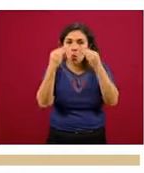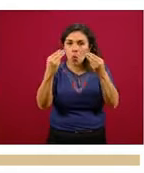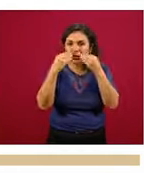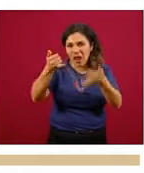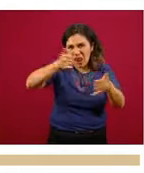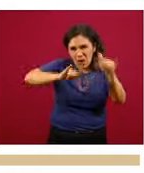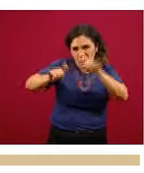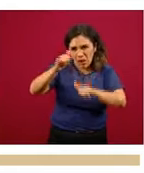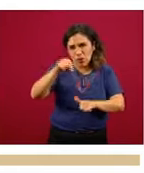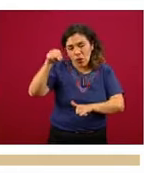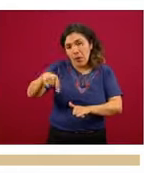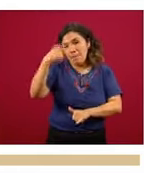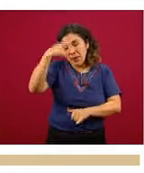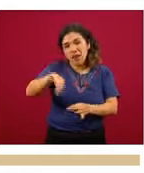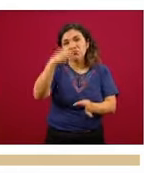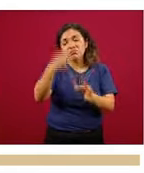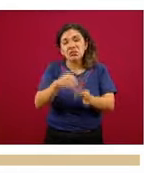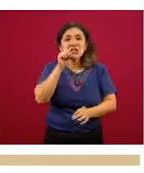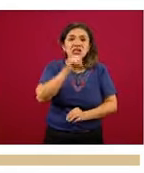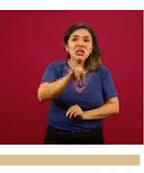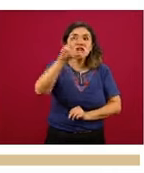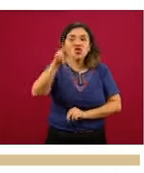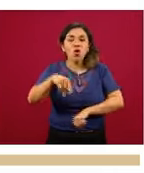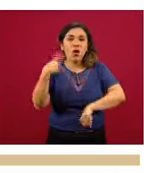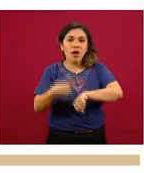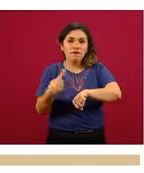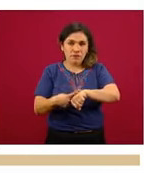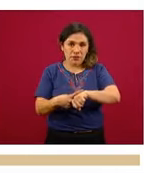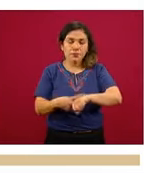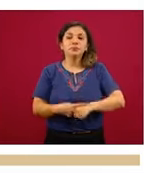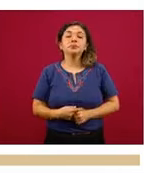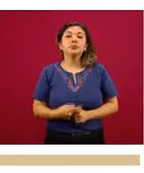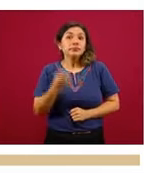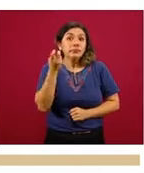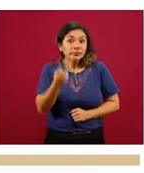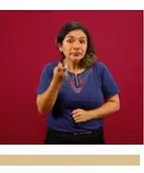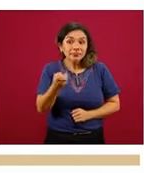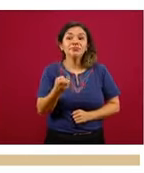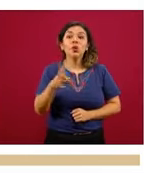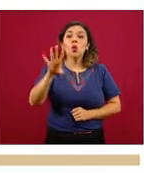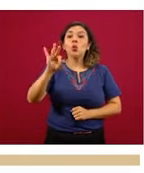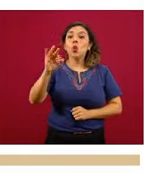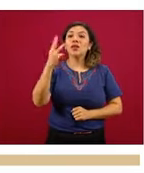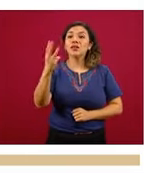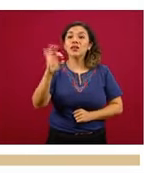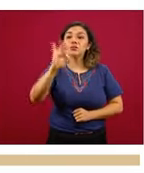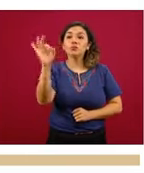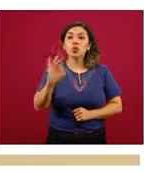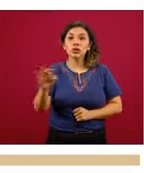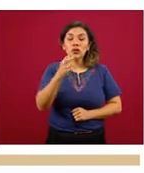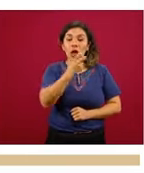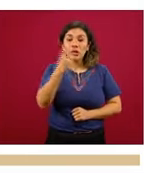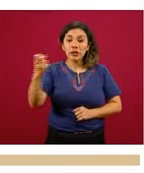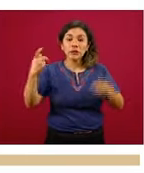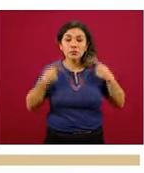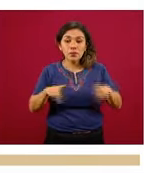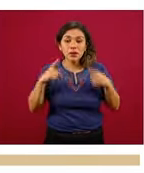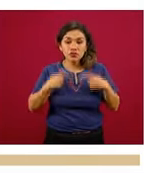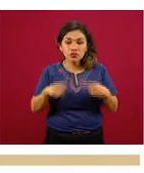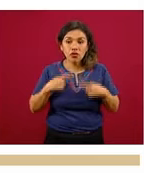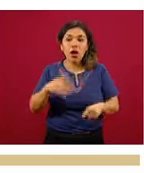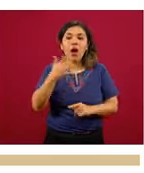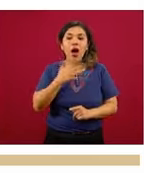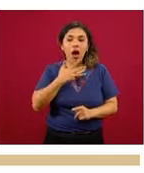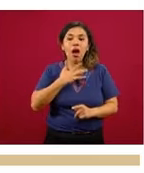de laboratorio para confirmar o descartar la enfermedad. Precisamente el 43% de estas personas